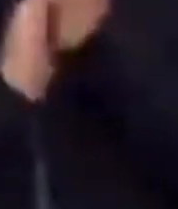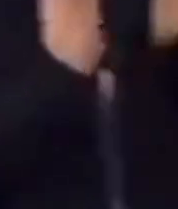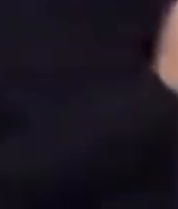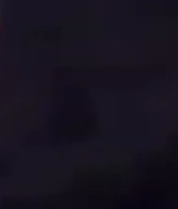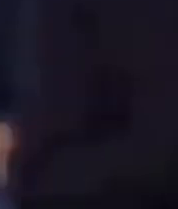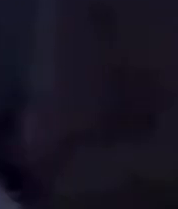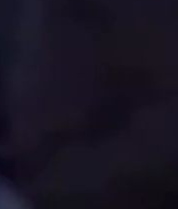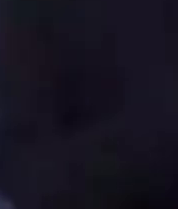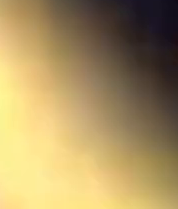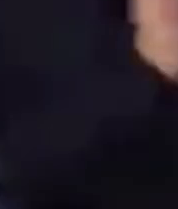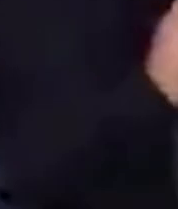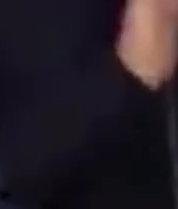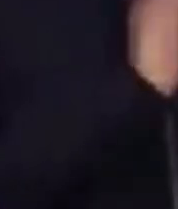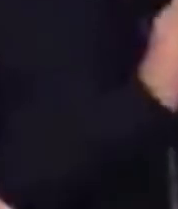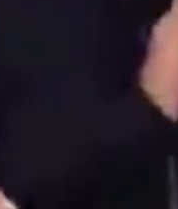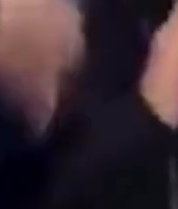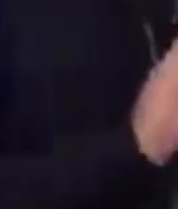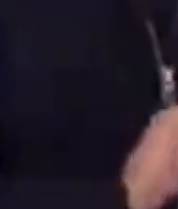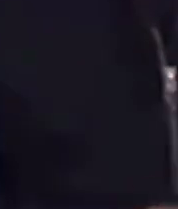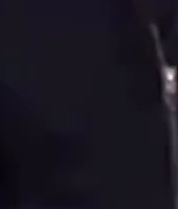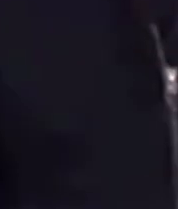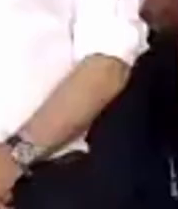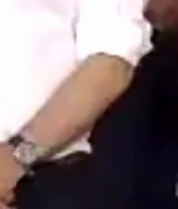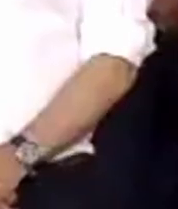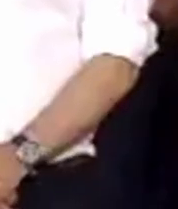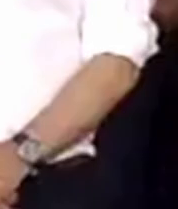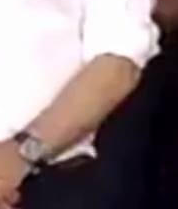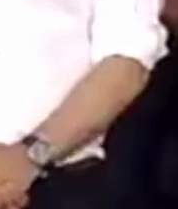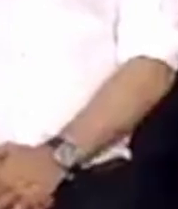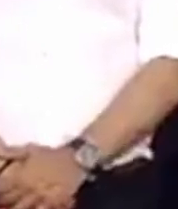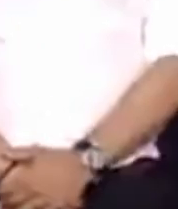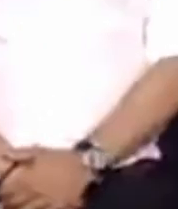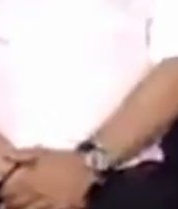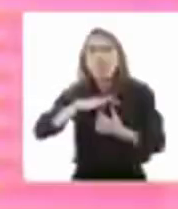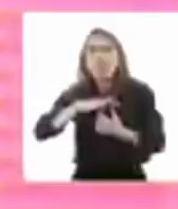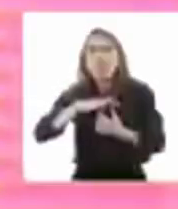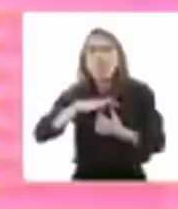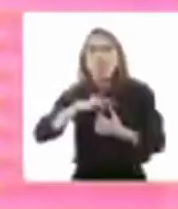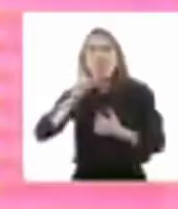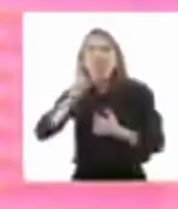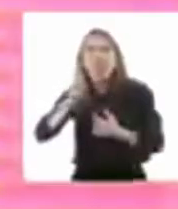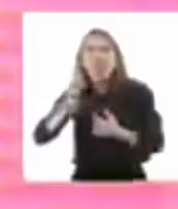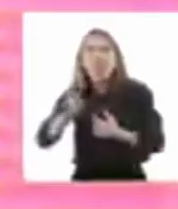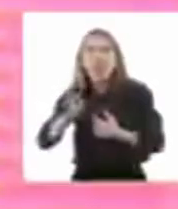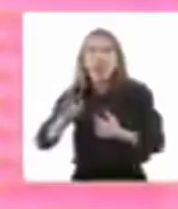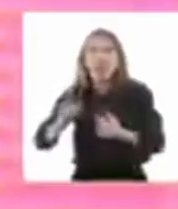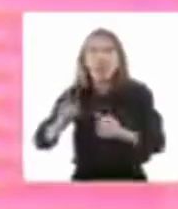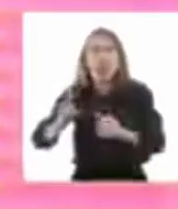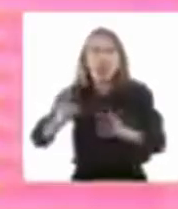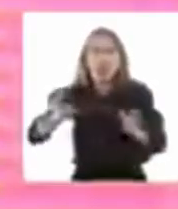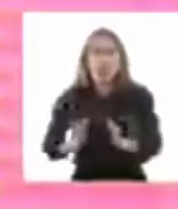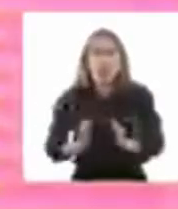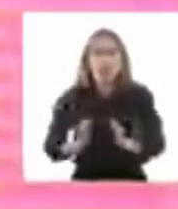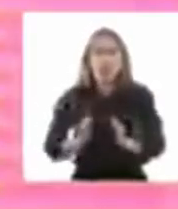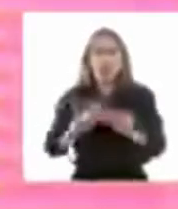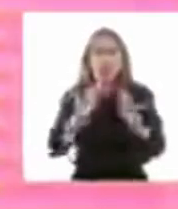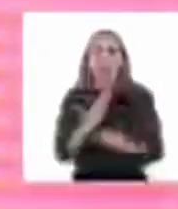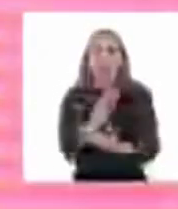175 mil pesos. No, si no sería mucho. Si no sería mucho. Por favor, vayan y